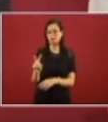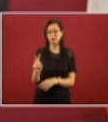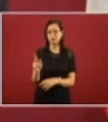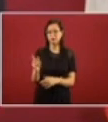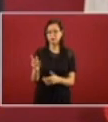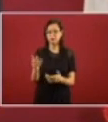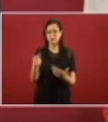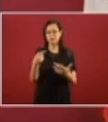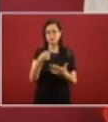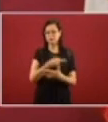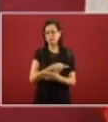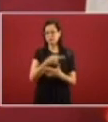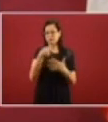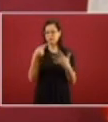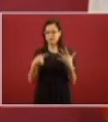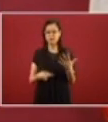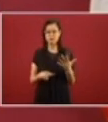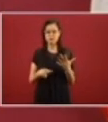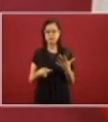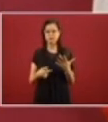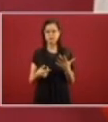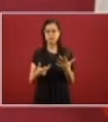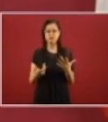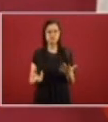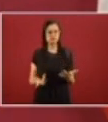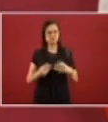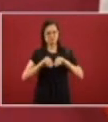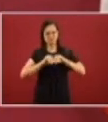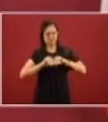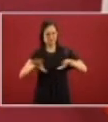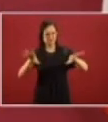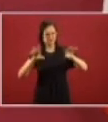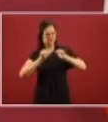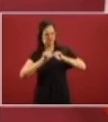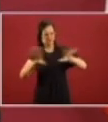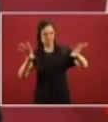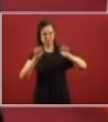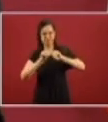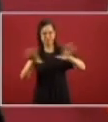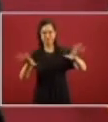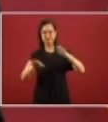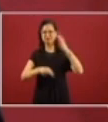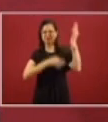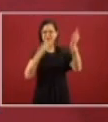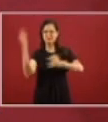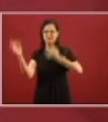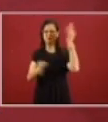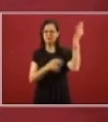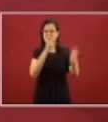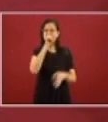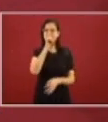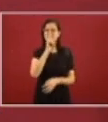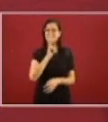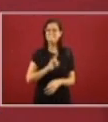toda una epidemia, plaga de noticias falsas.